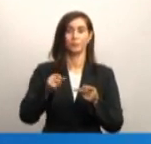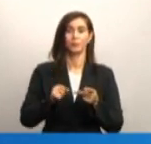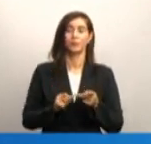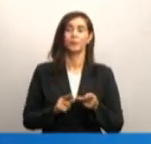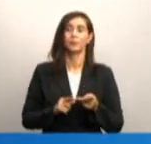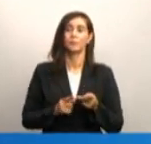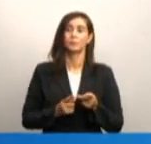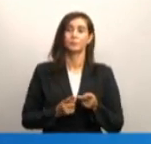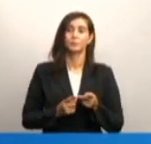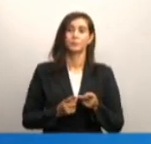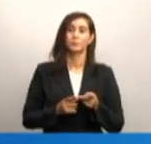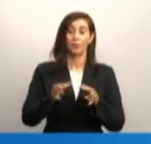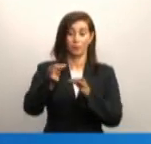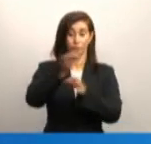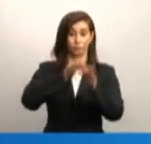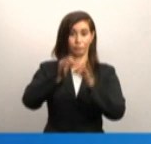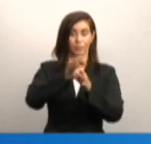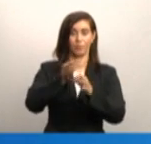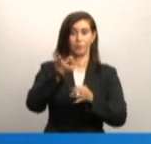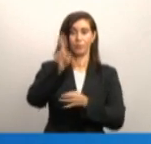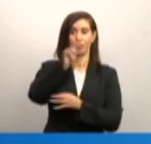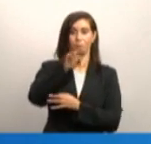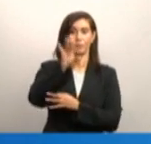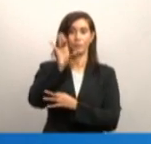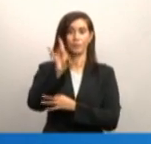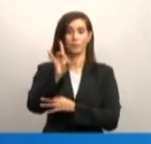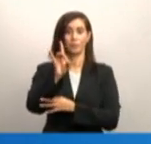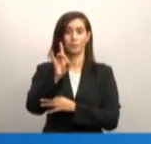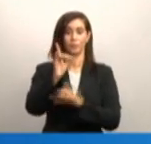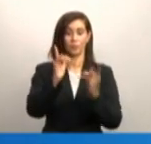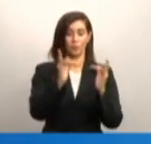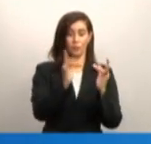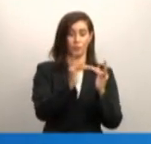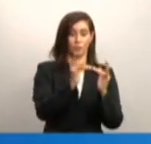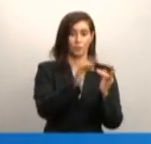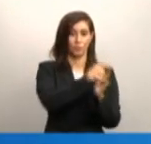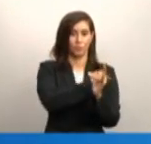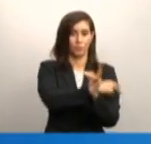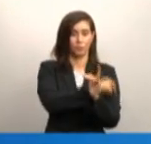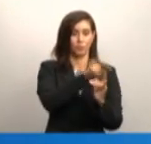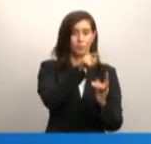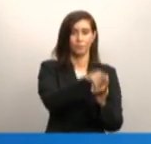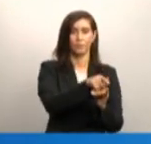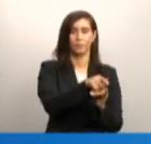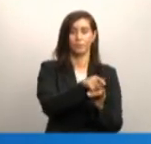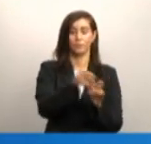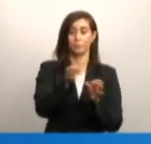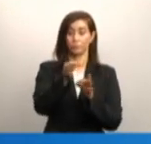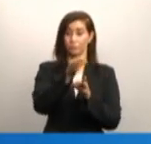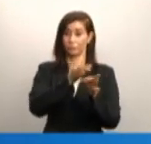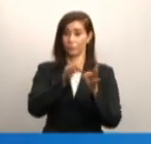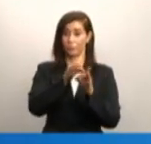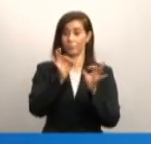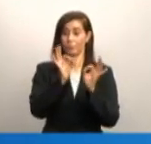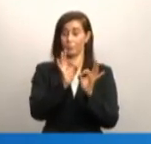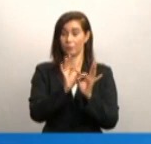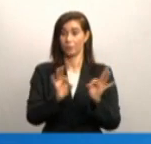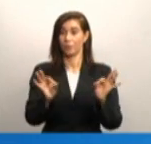intervención, 28 hospitalizaciones. Esta provincia podría ser clave para